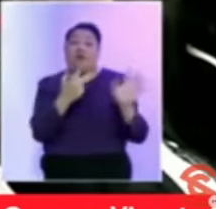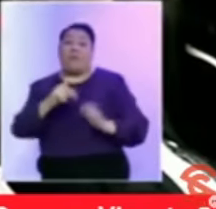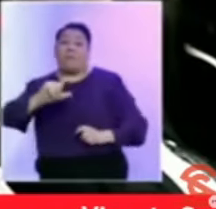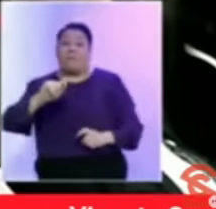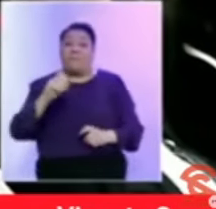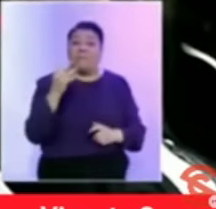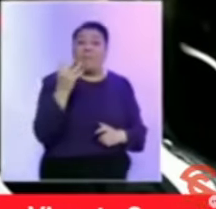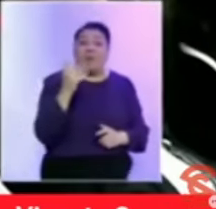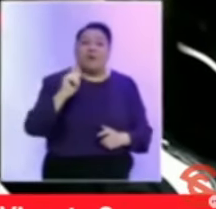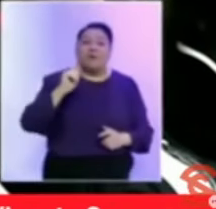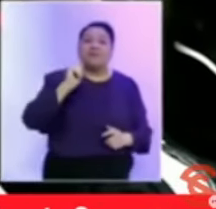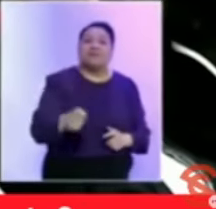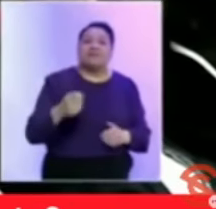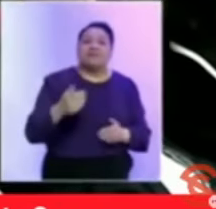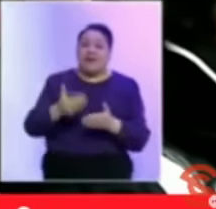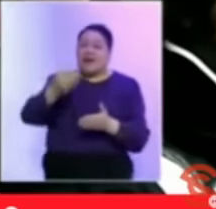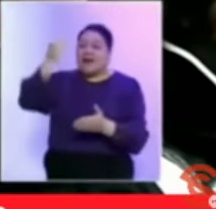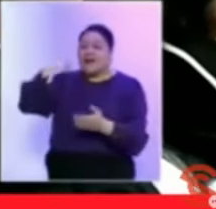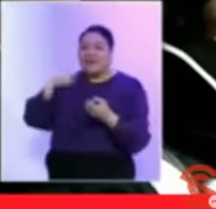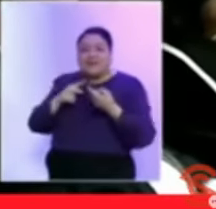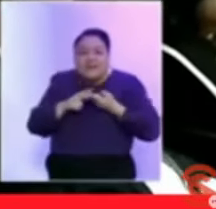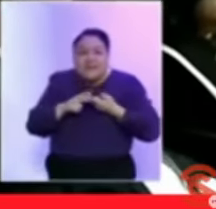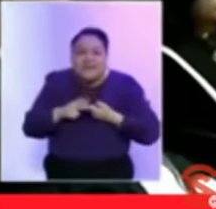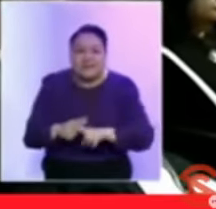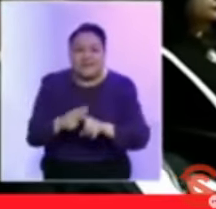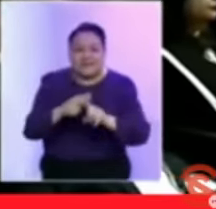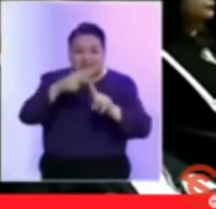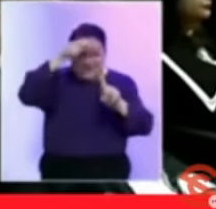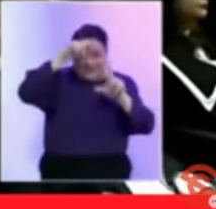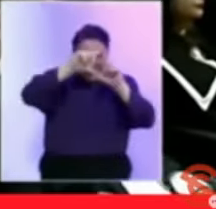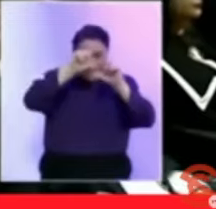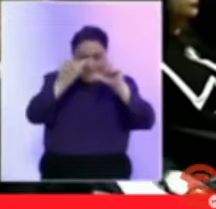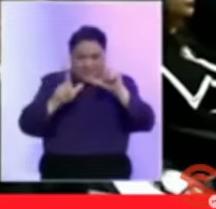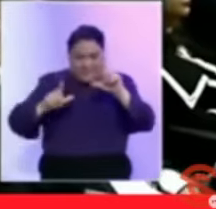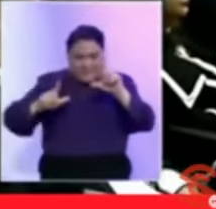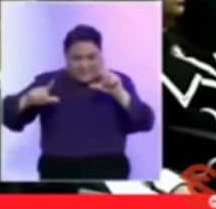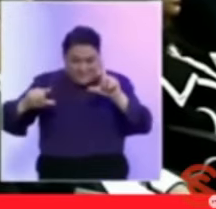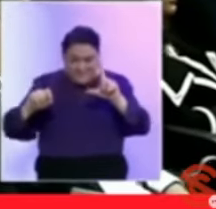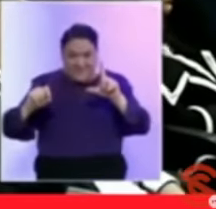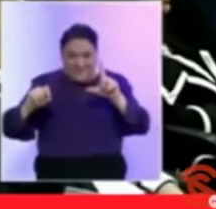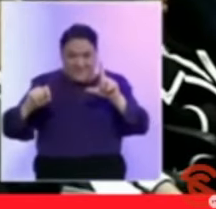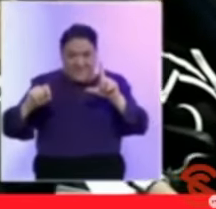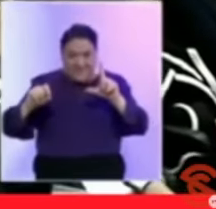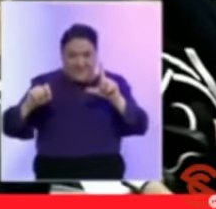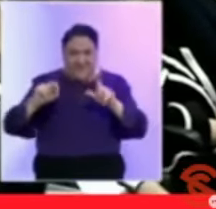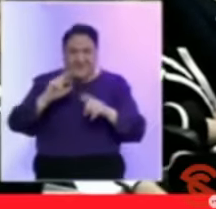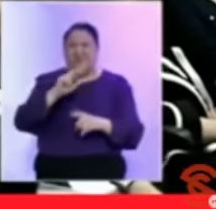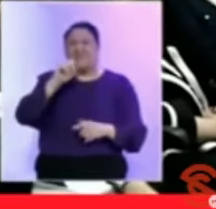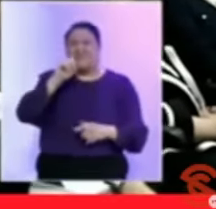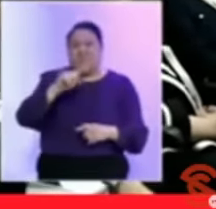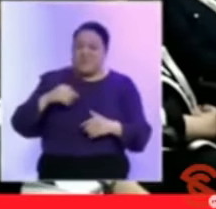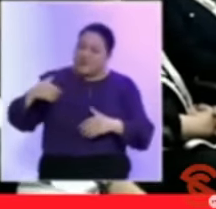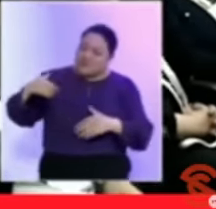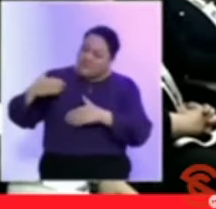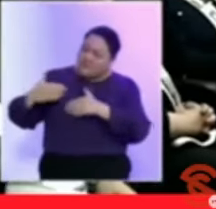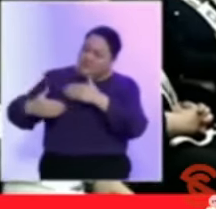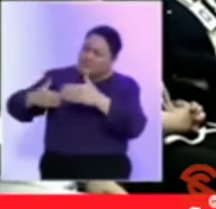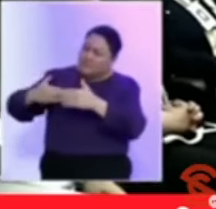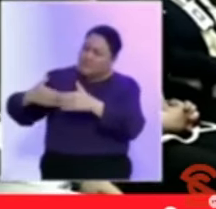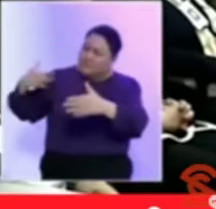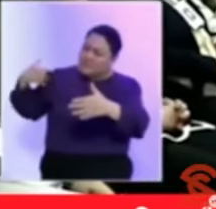momento en que inició nuestra república Y con la claridad que da el tiempo la